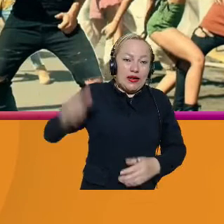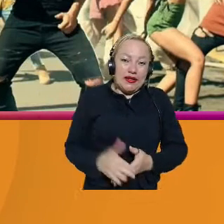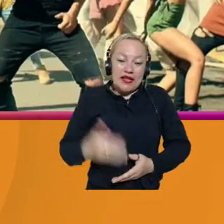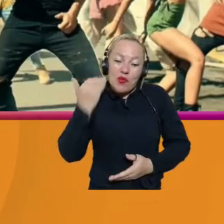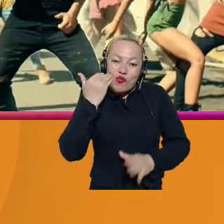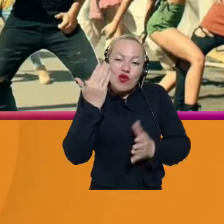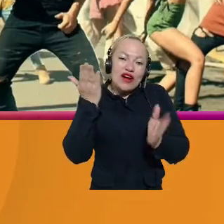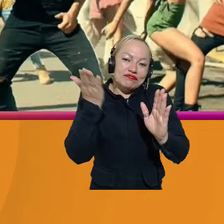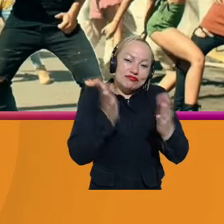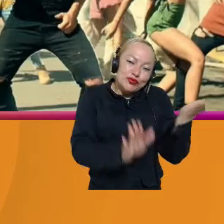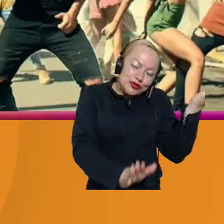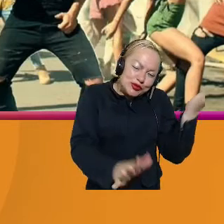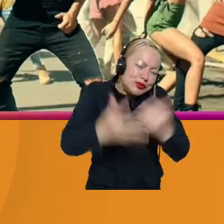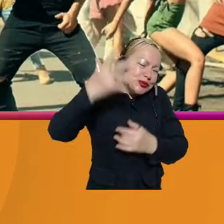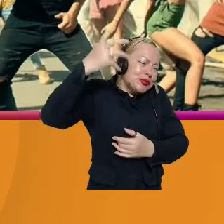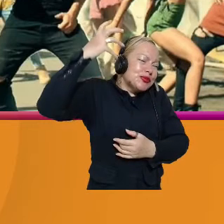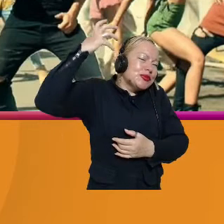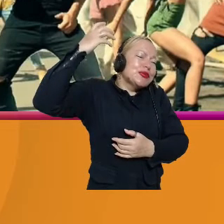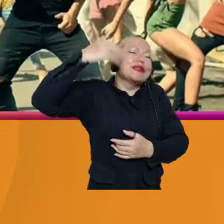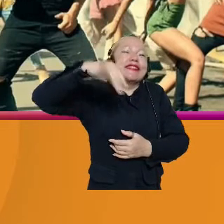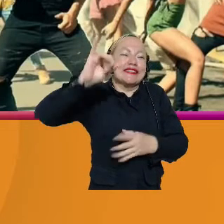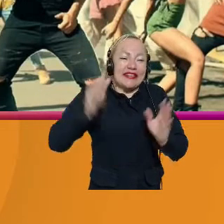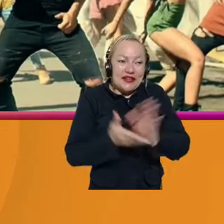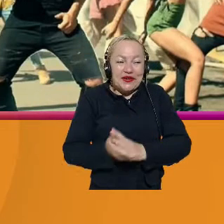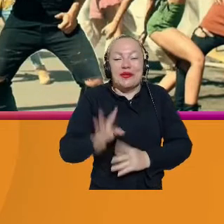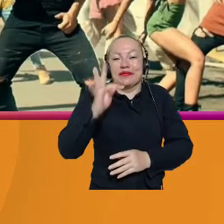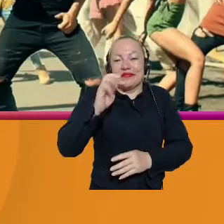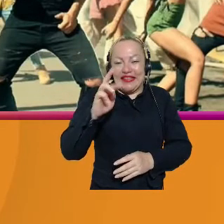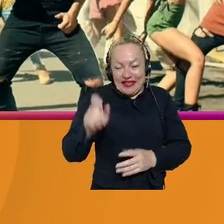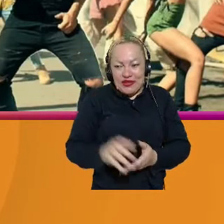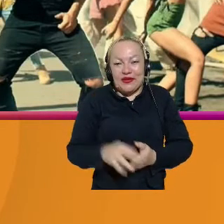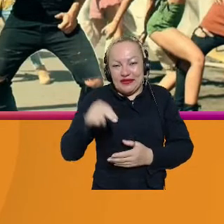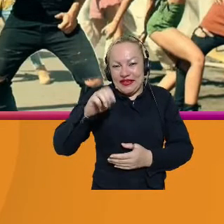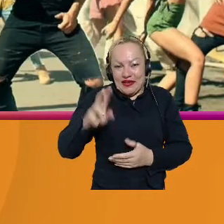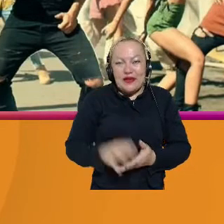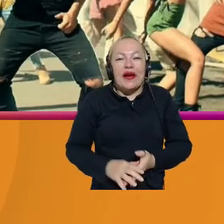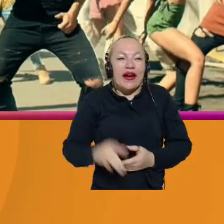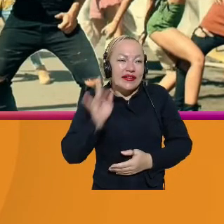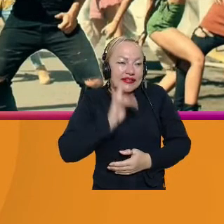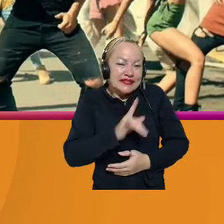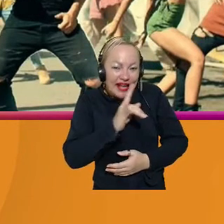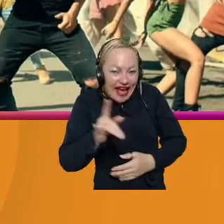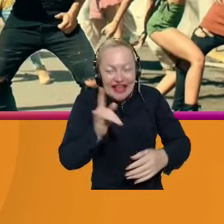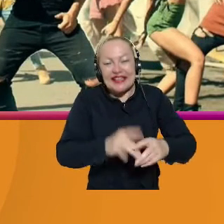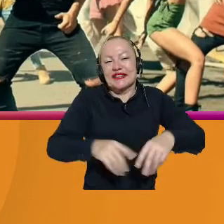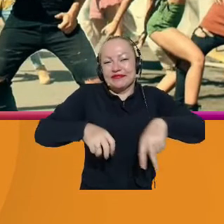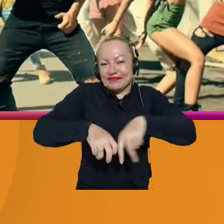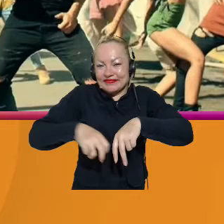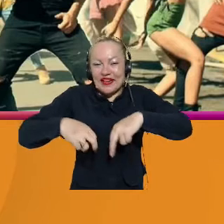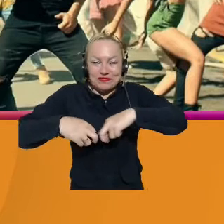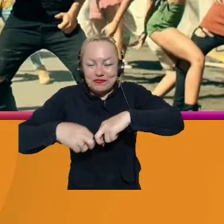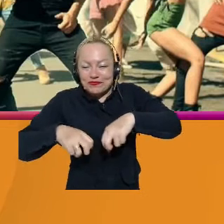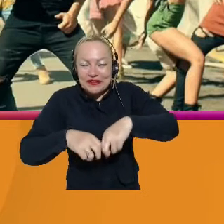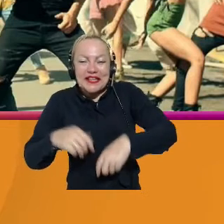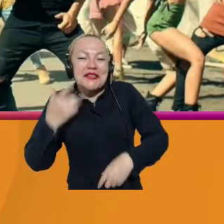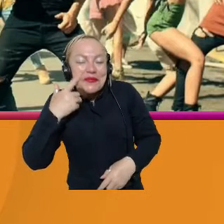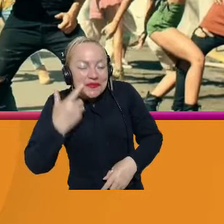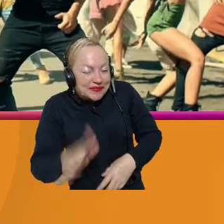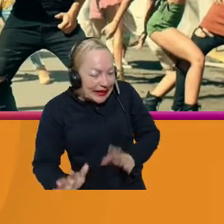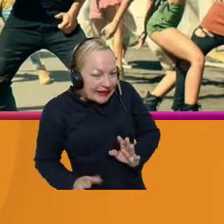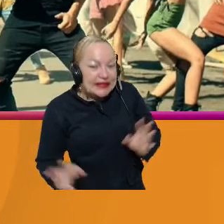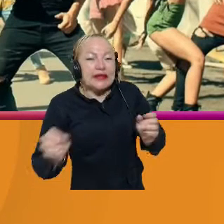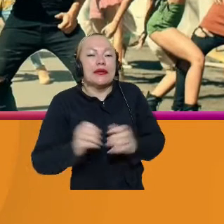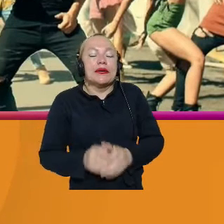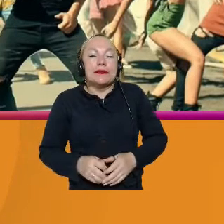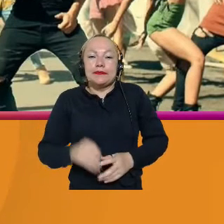Cruz? Imagínate tú. Tito Nieves tiene algunos fragmentos de canciones que tienen que ver con reggaetón. Con reggaetón.